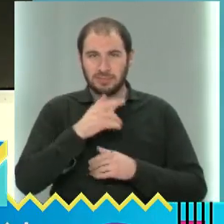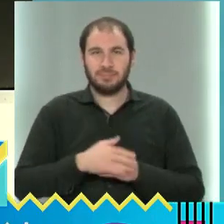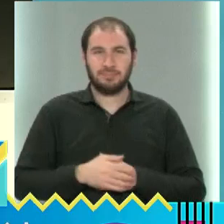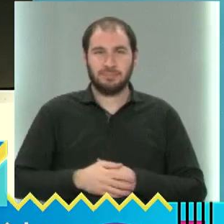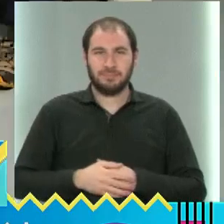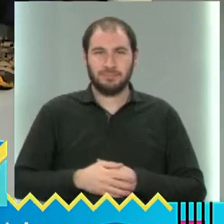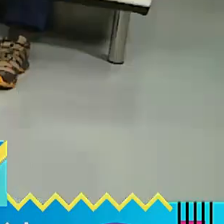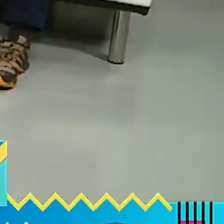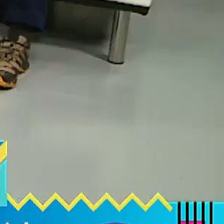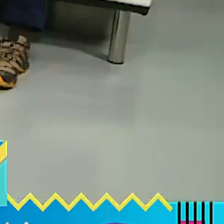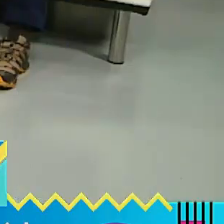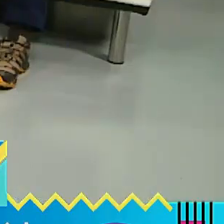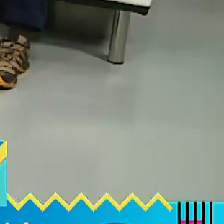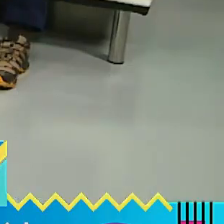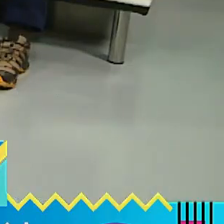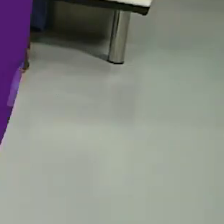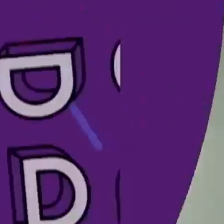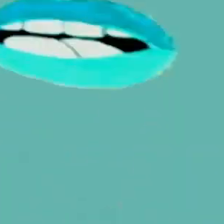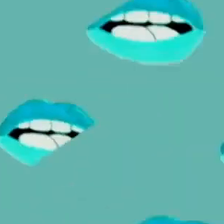parecidos. Ya venimos.